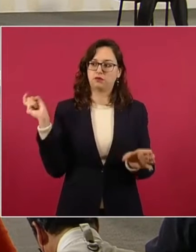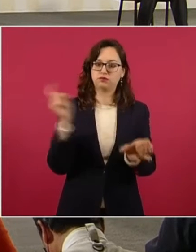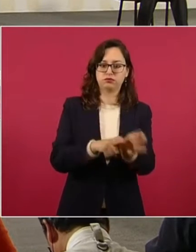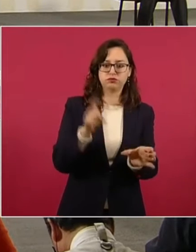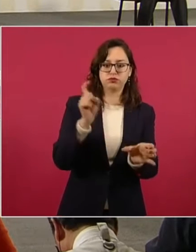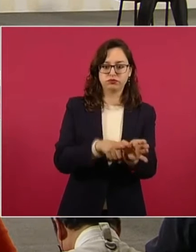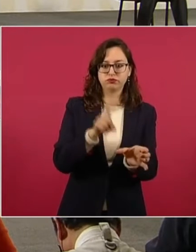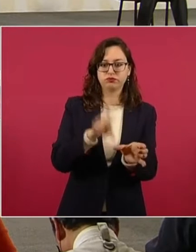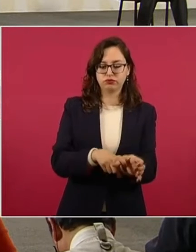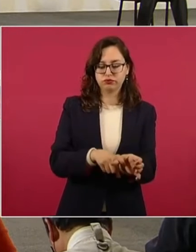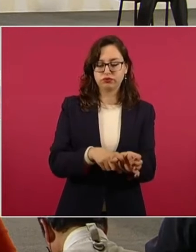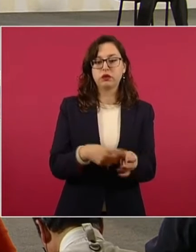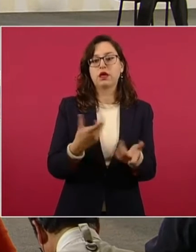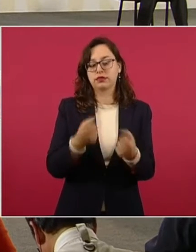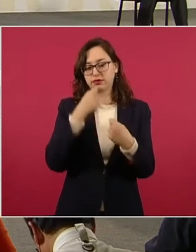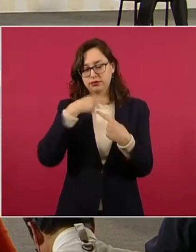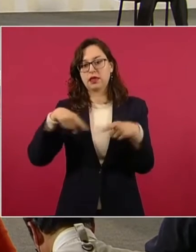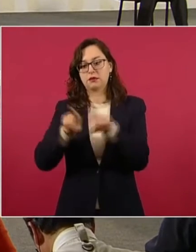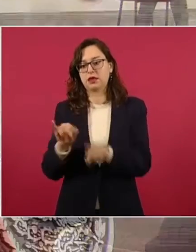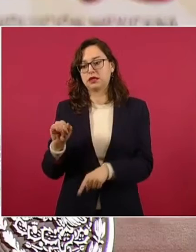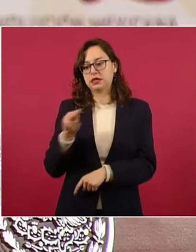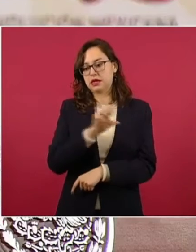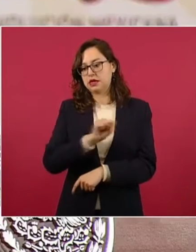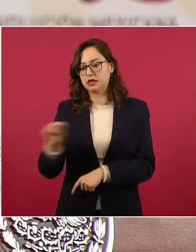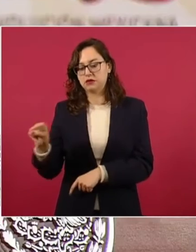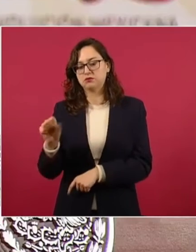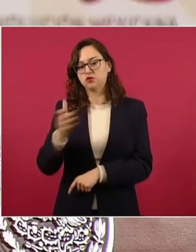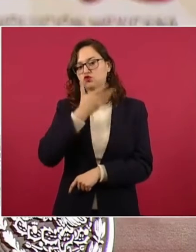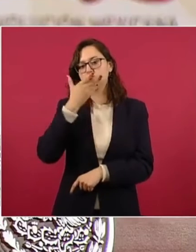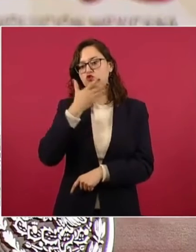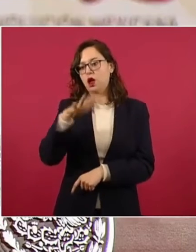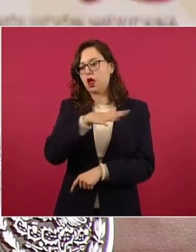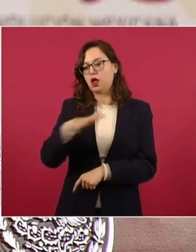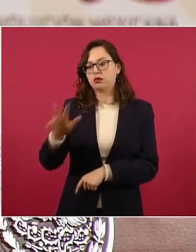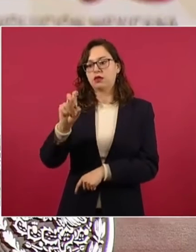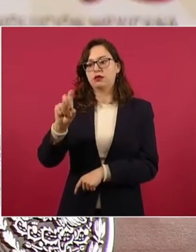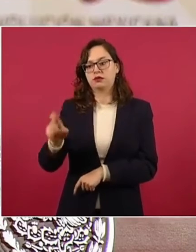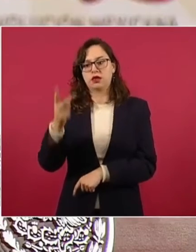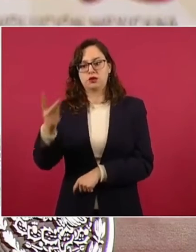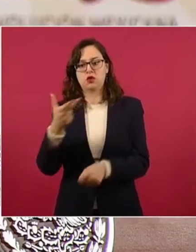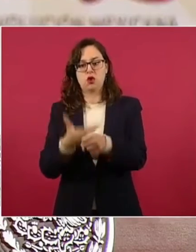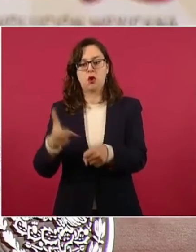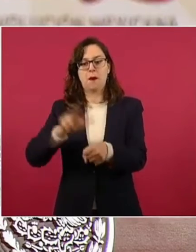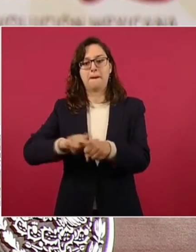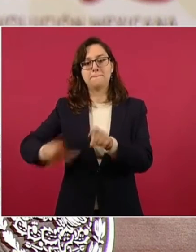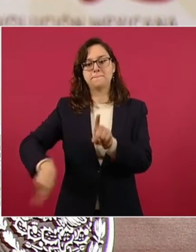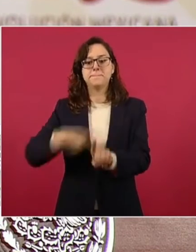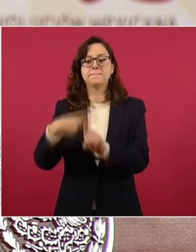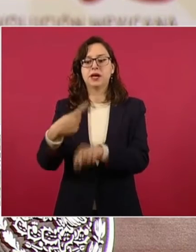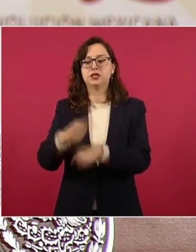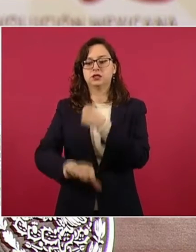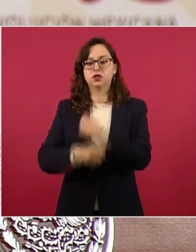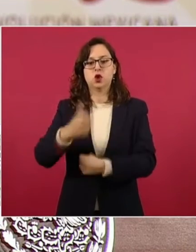régimen ordinario del Seguro Social que no estaban incorporados, 32 hospitales y 11 unidades de